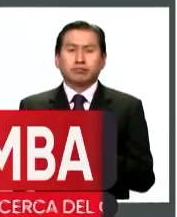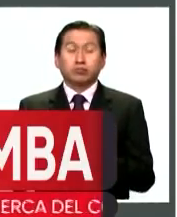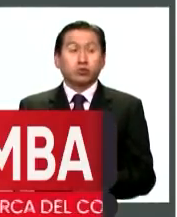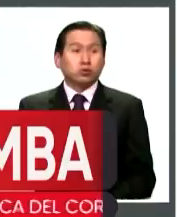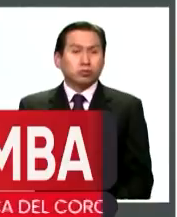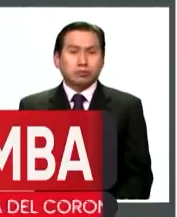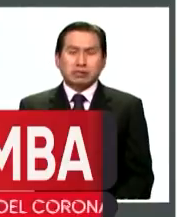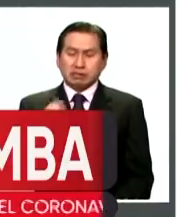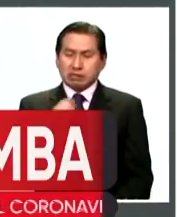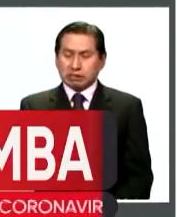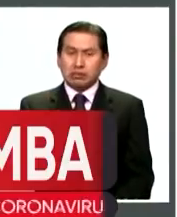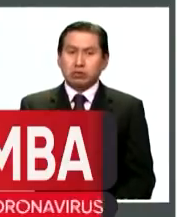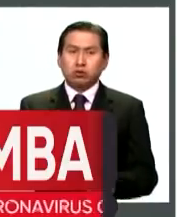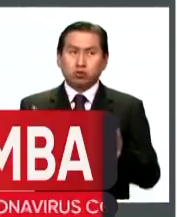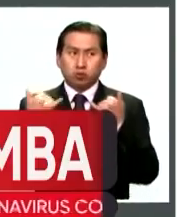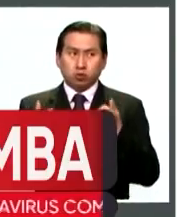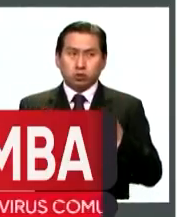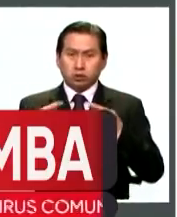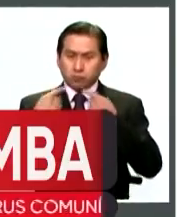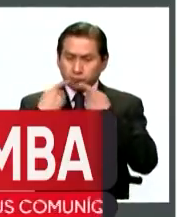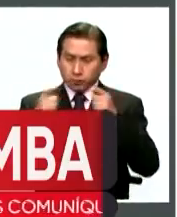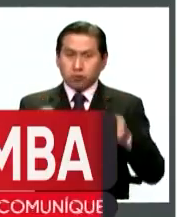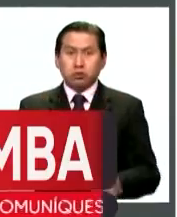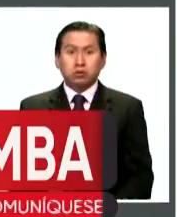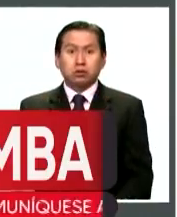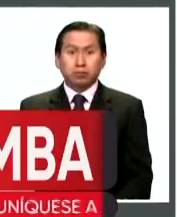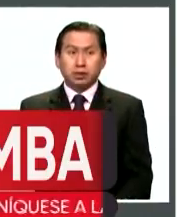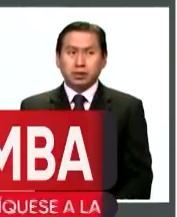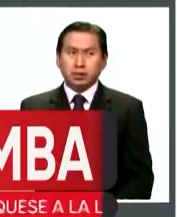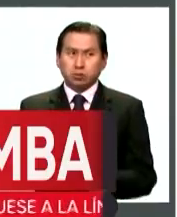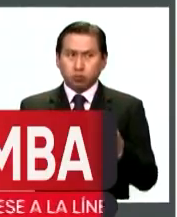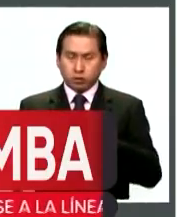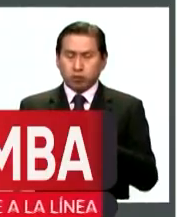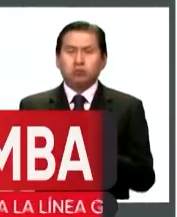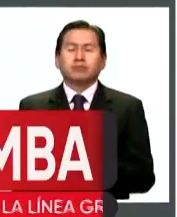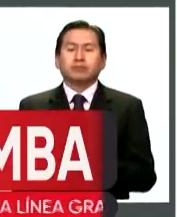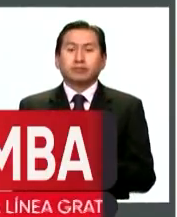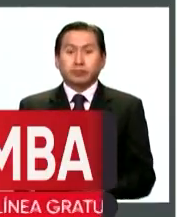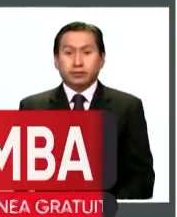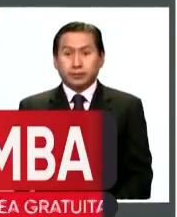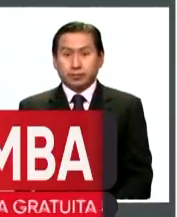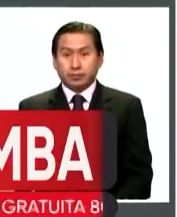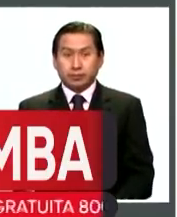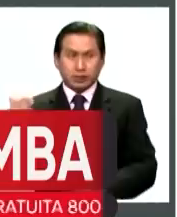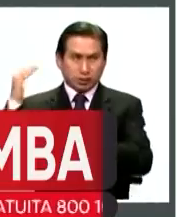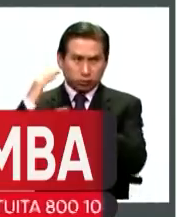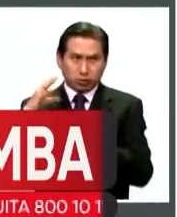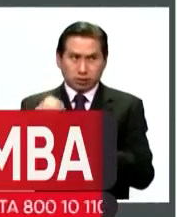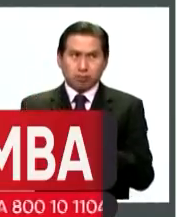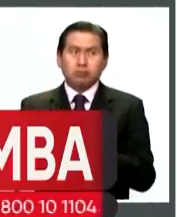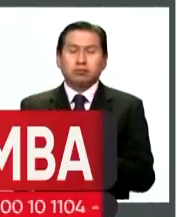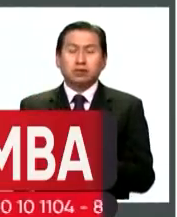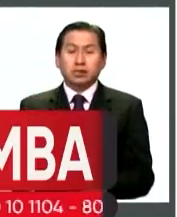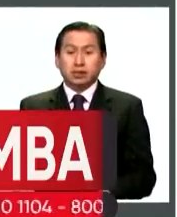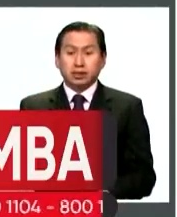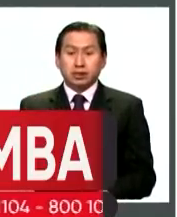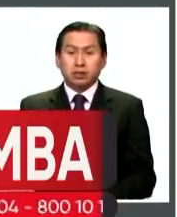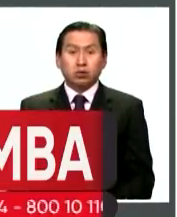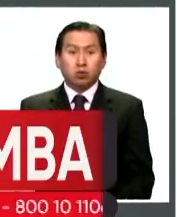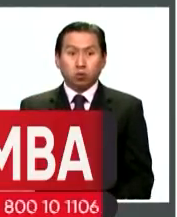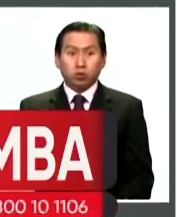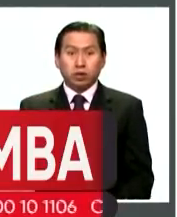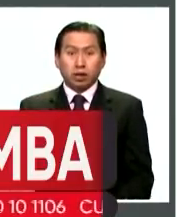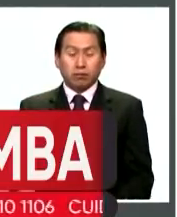lamentamos comunicar hoy 26 fallecidos, 15 en Santa Cruz, 6 en